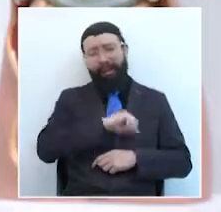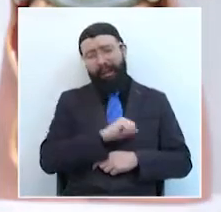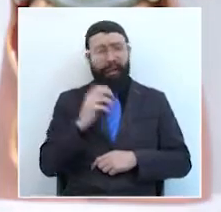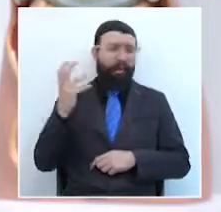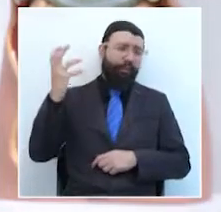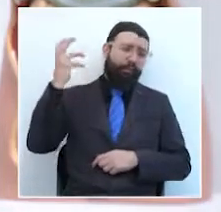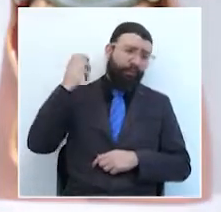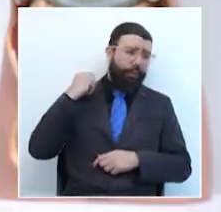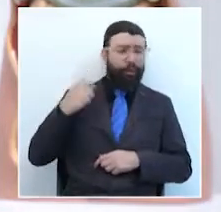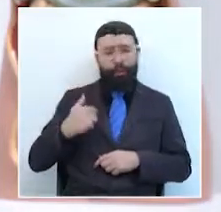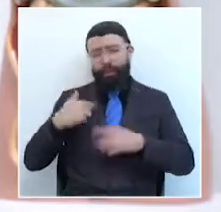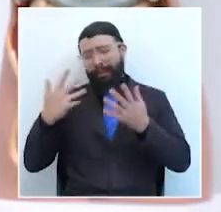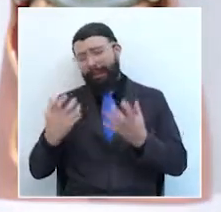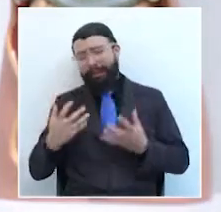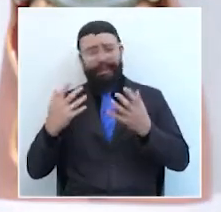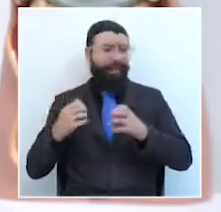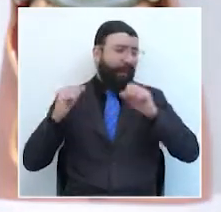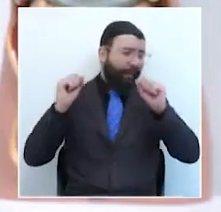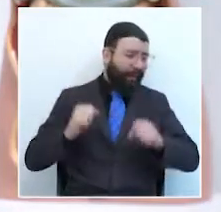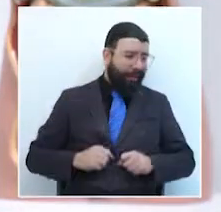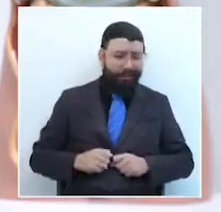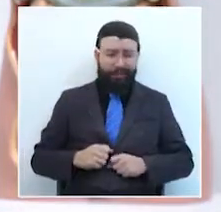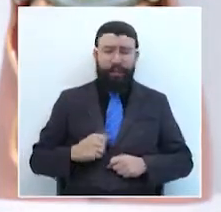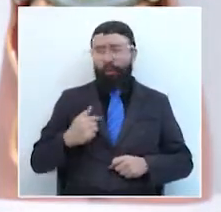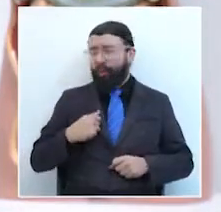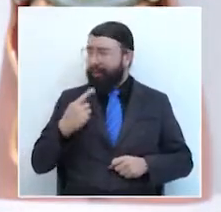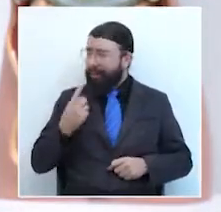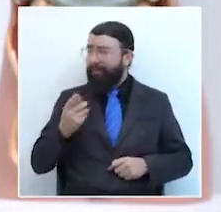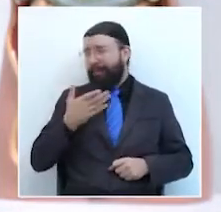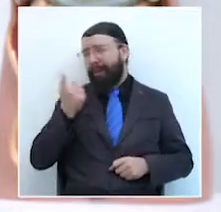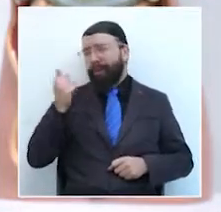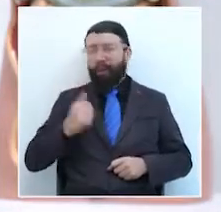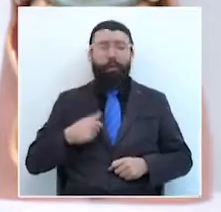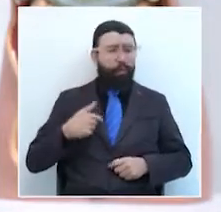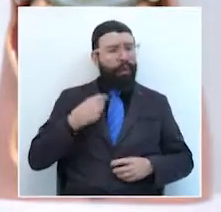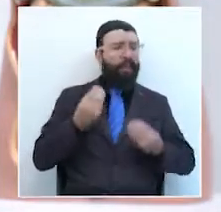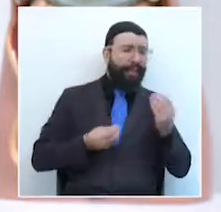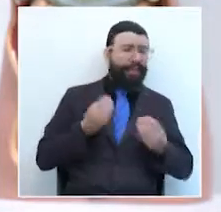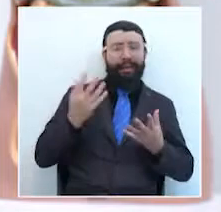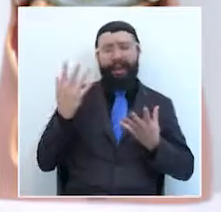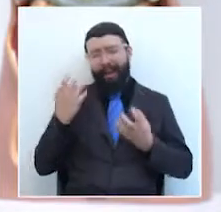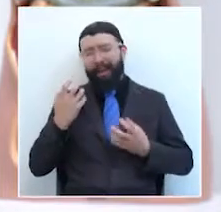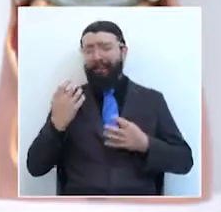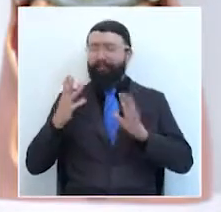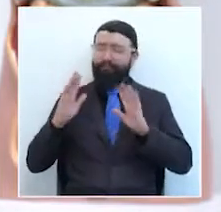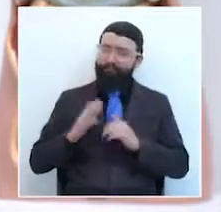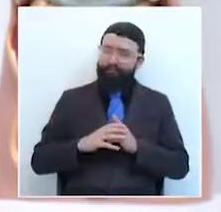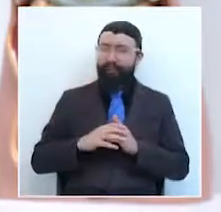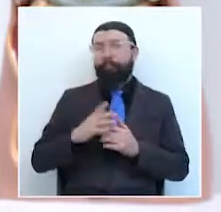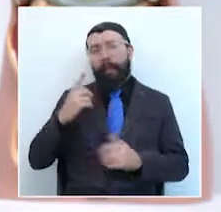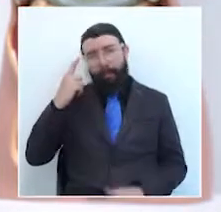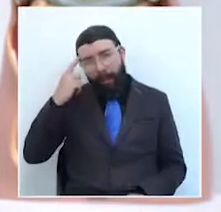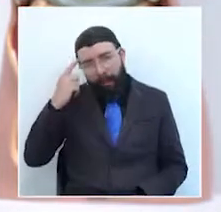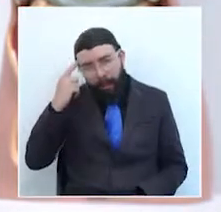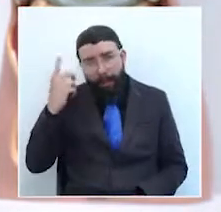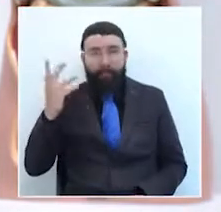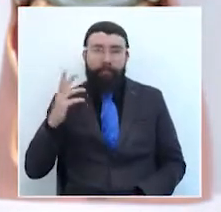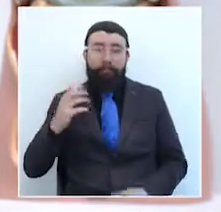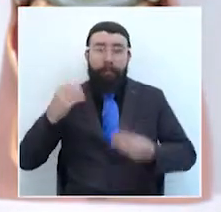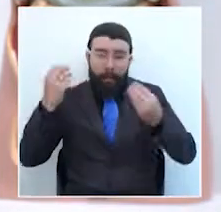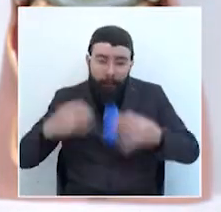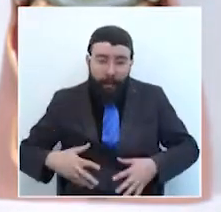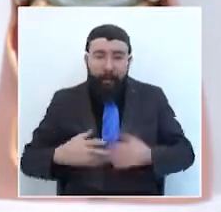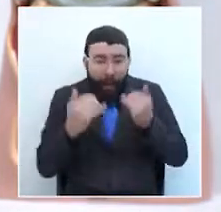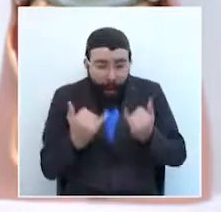quisieron haber hecho de lo que porque no dije eso porque no hice tal cosa entonces ahí nos estamos perdiendo el